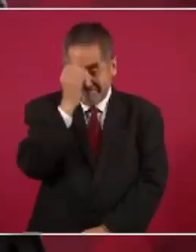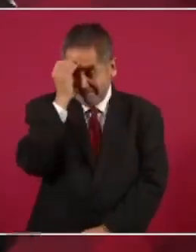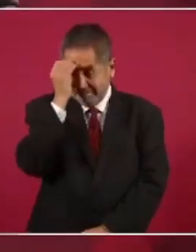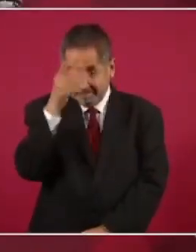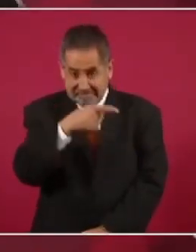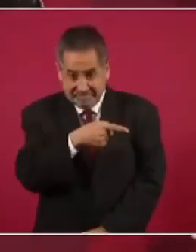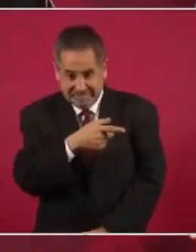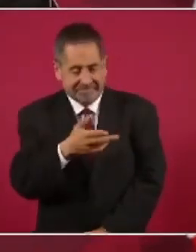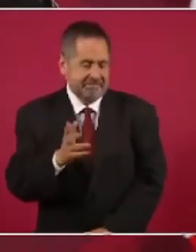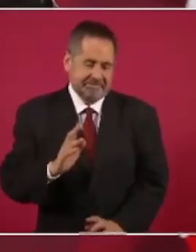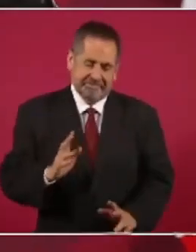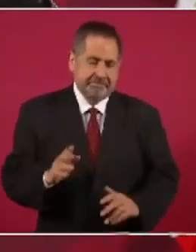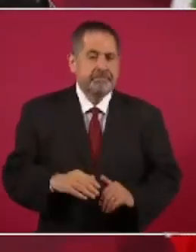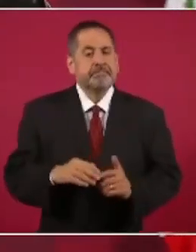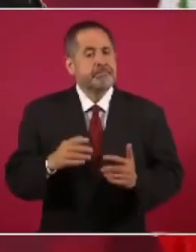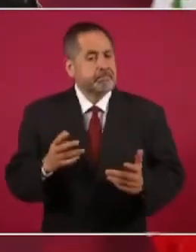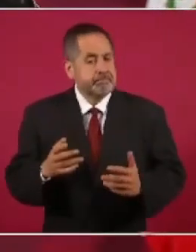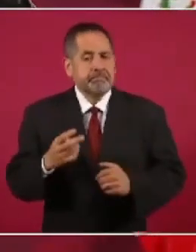Entonces sí sería bueno